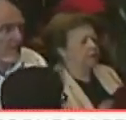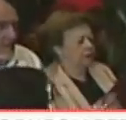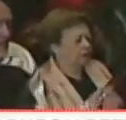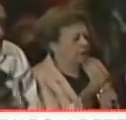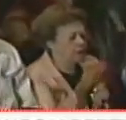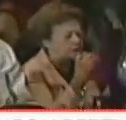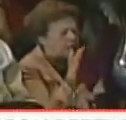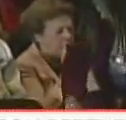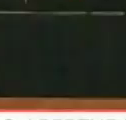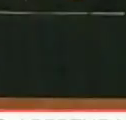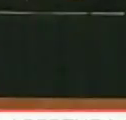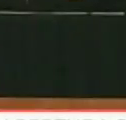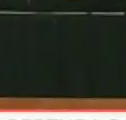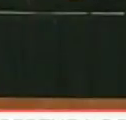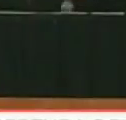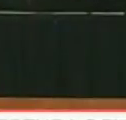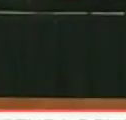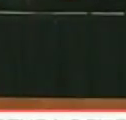¡Que viva!